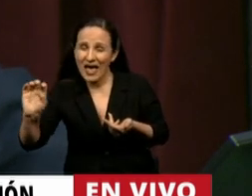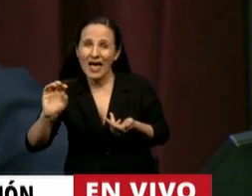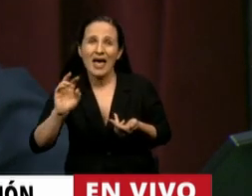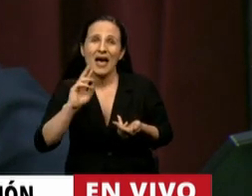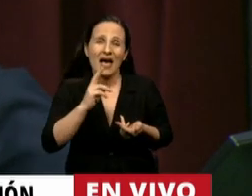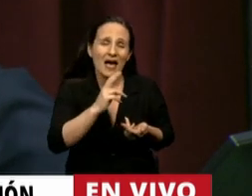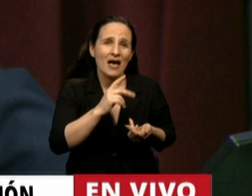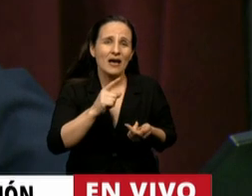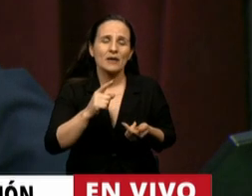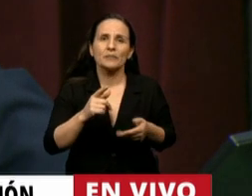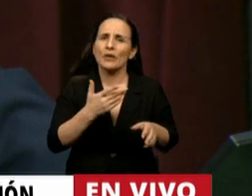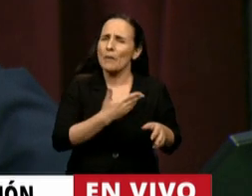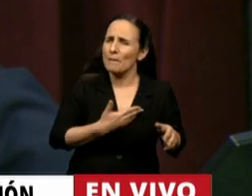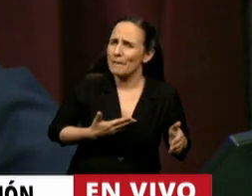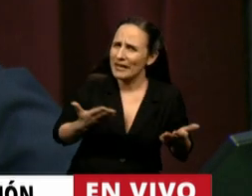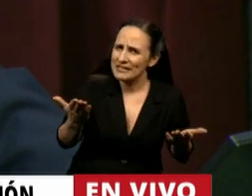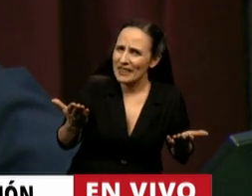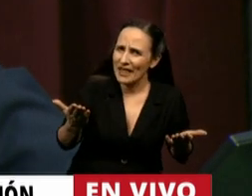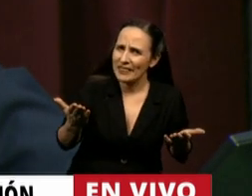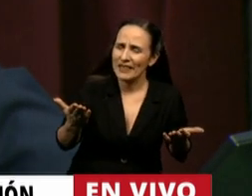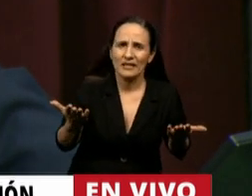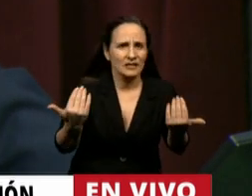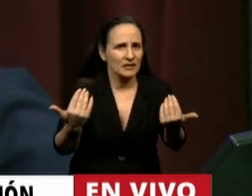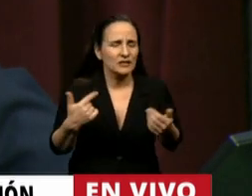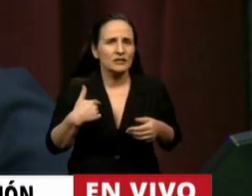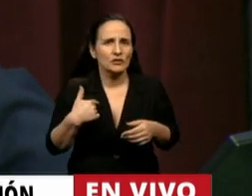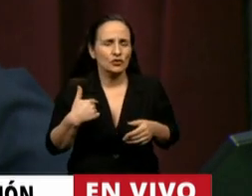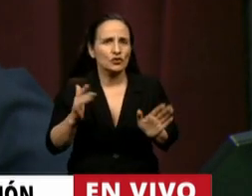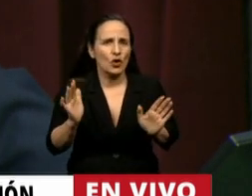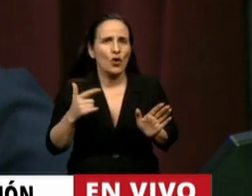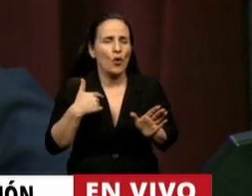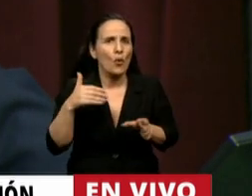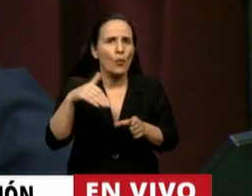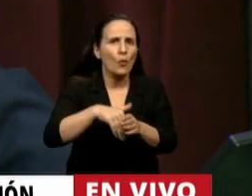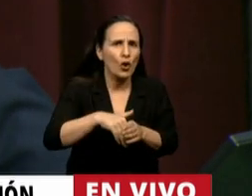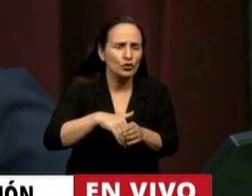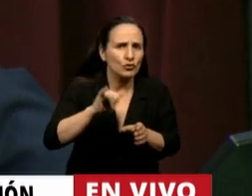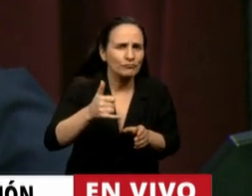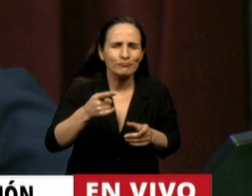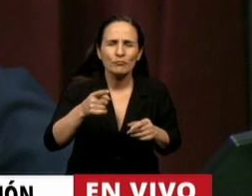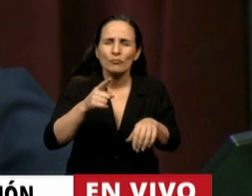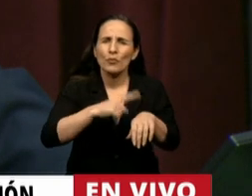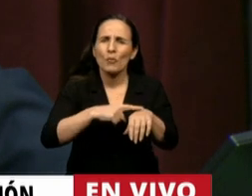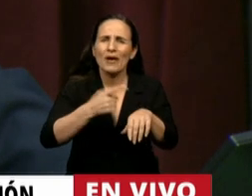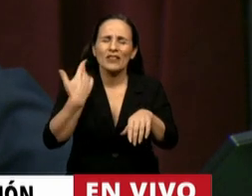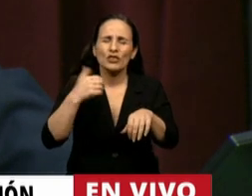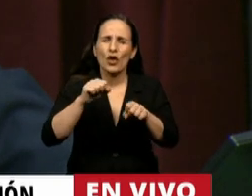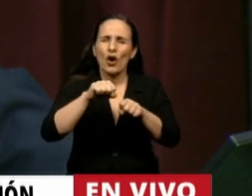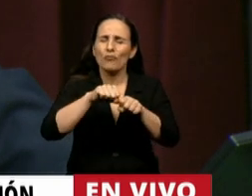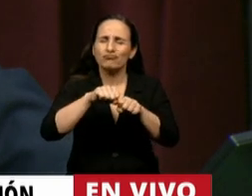mencionados presidente quería confirmar si se emitió Mi voto porque se me cayó